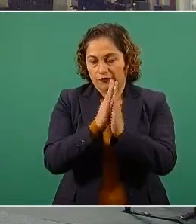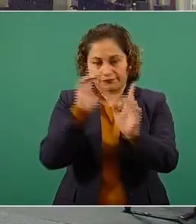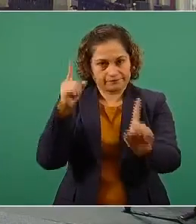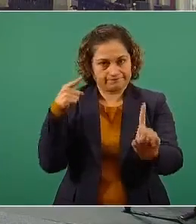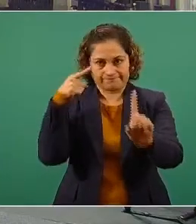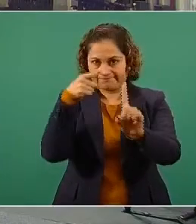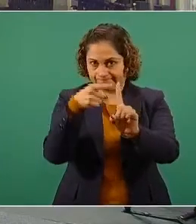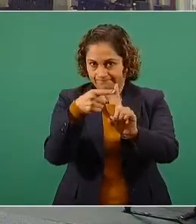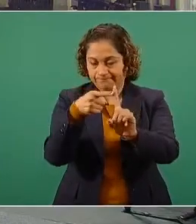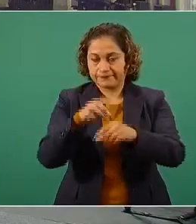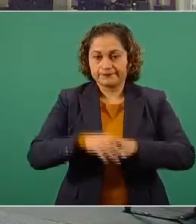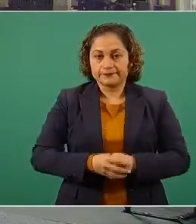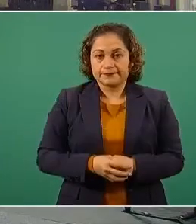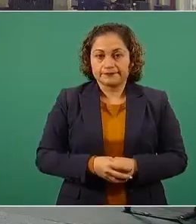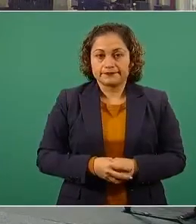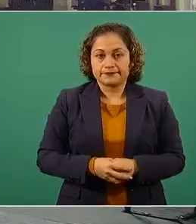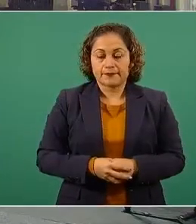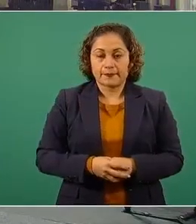cosas.